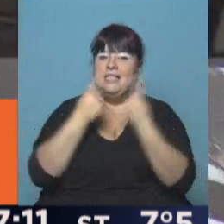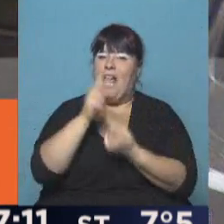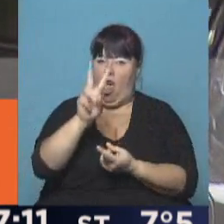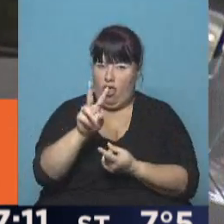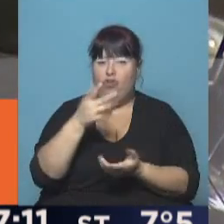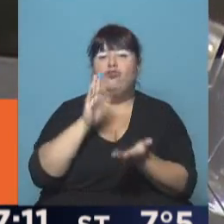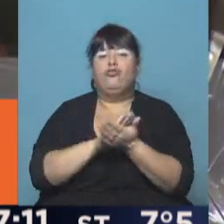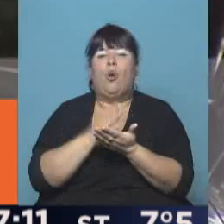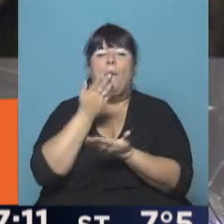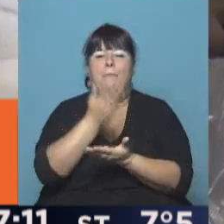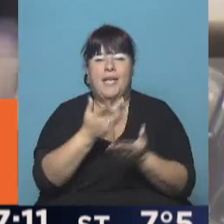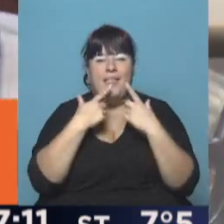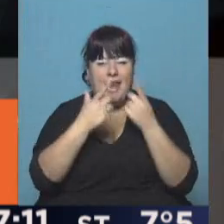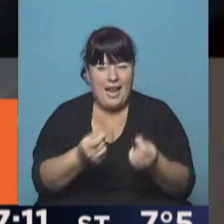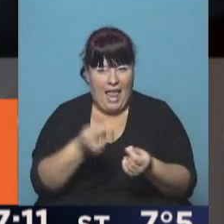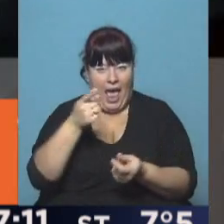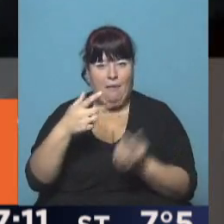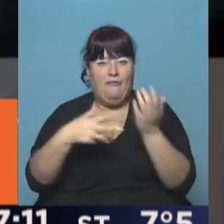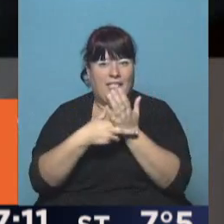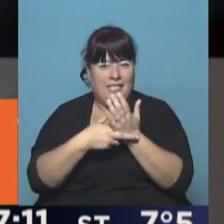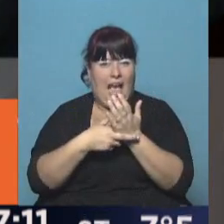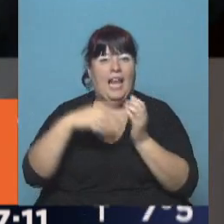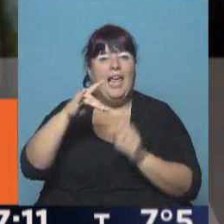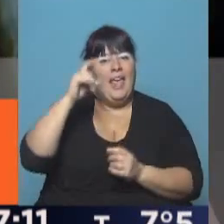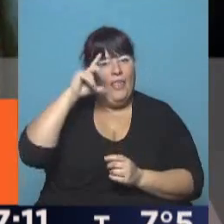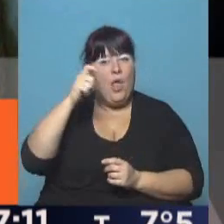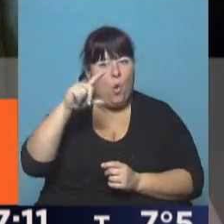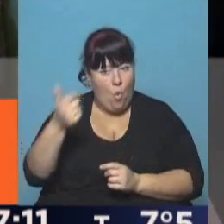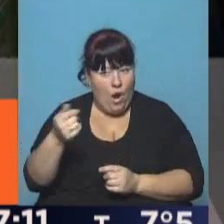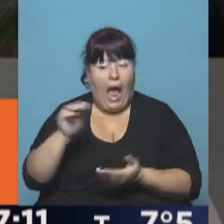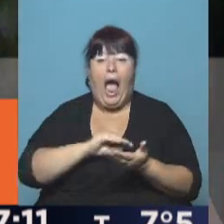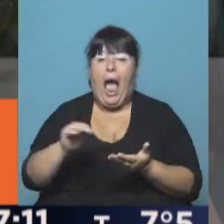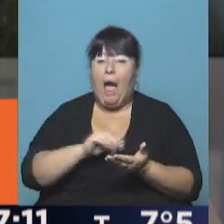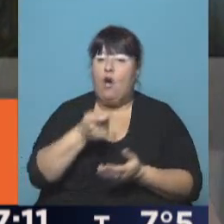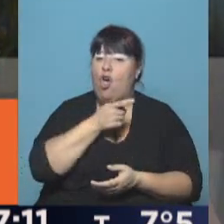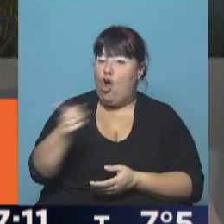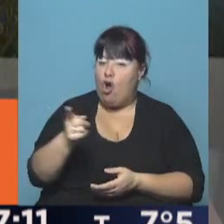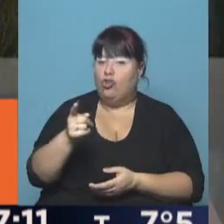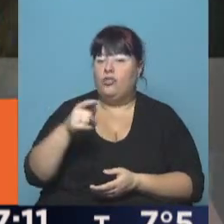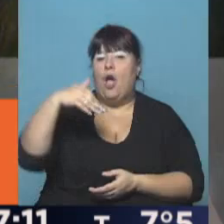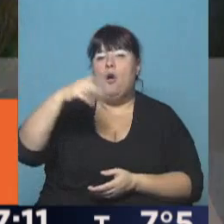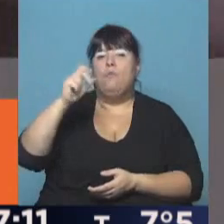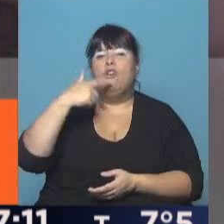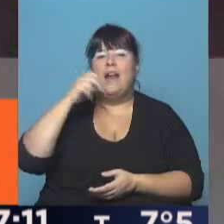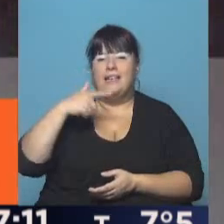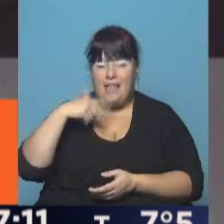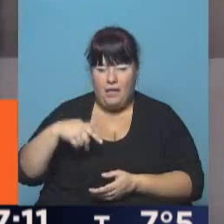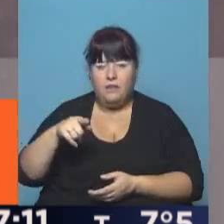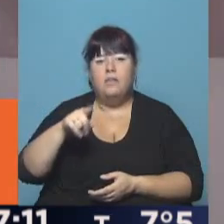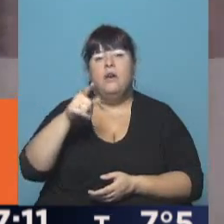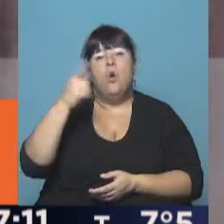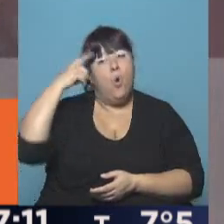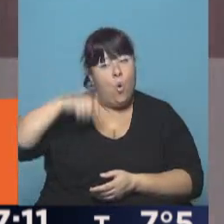o lugar a los recursos de apelación interpuestos por el fiscal javier de luca y el abogado querellante ricardo monner sales los